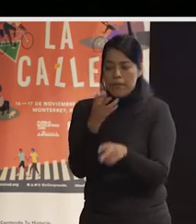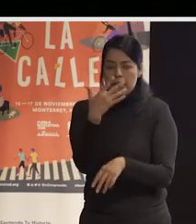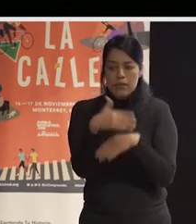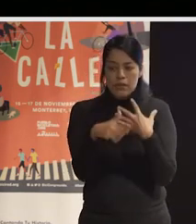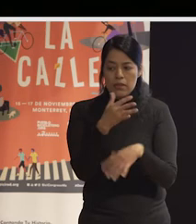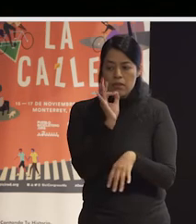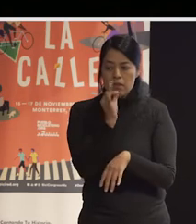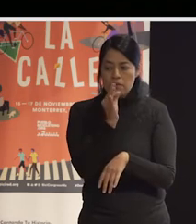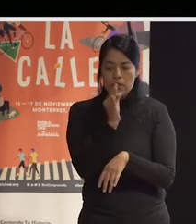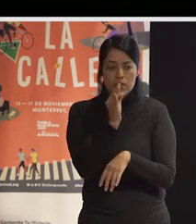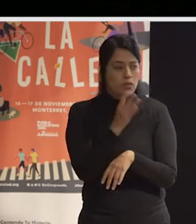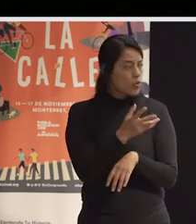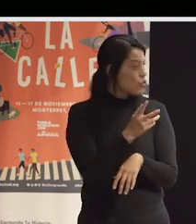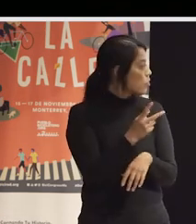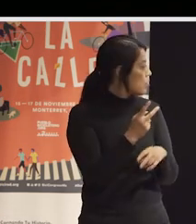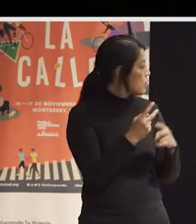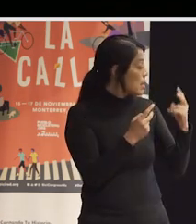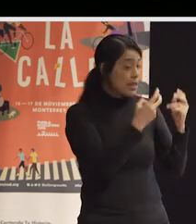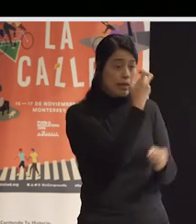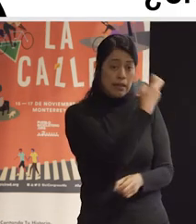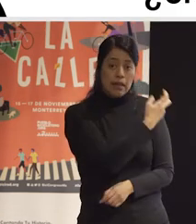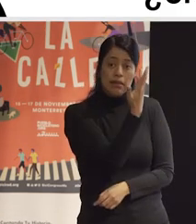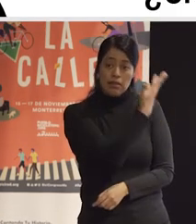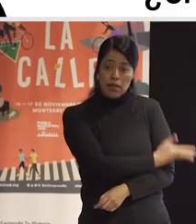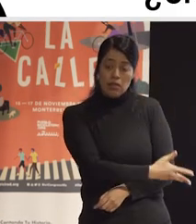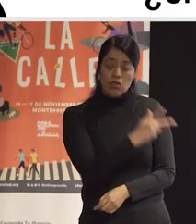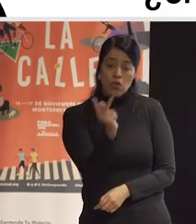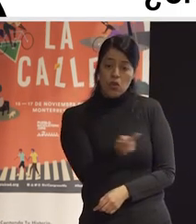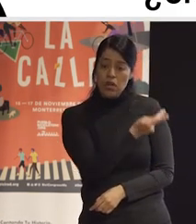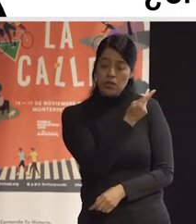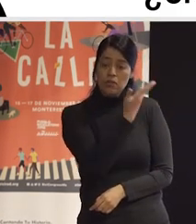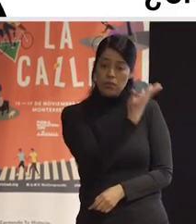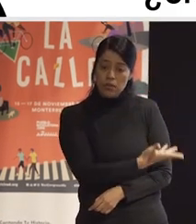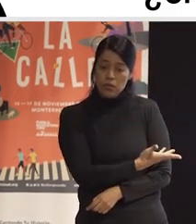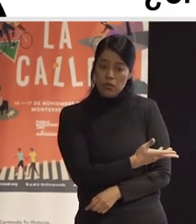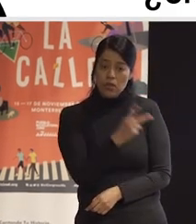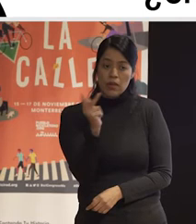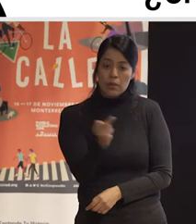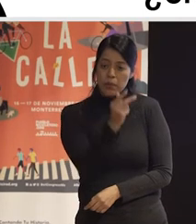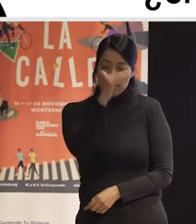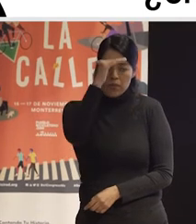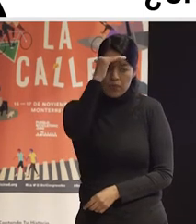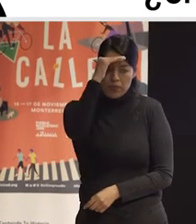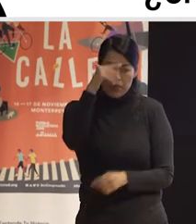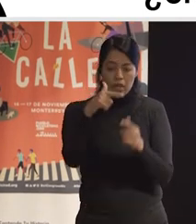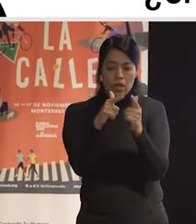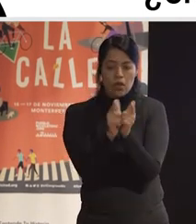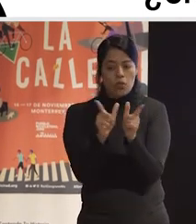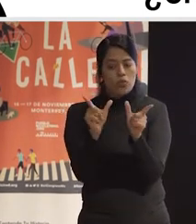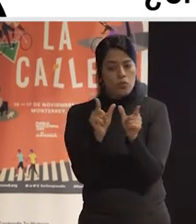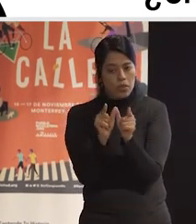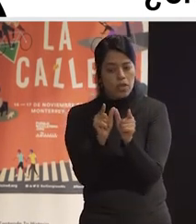minutos no es mucho échale ganas estas son las preguntas y preguntas para reflexión en grupos pequeños a ver